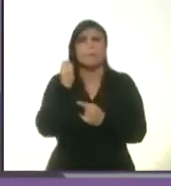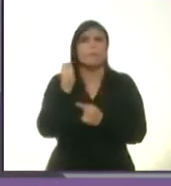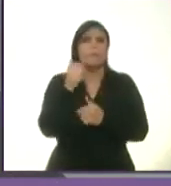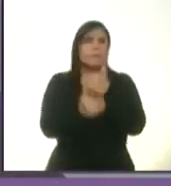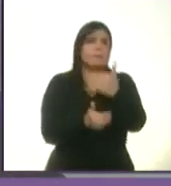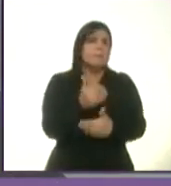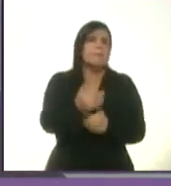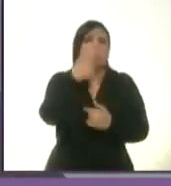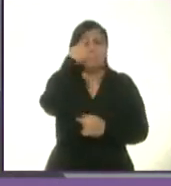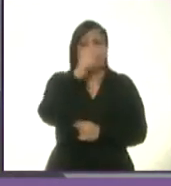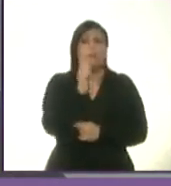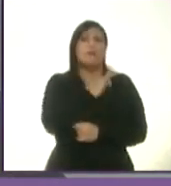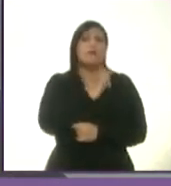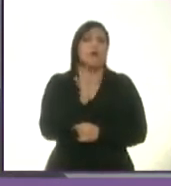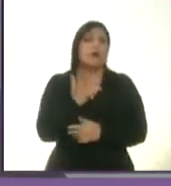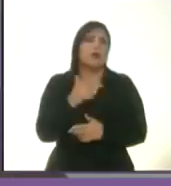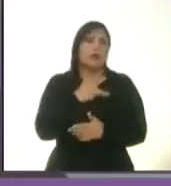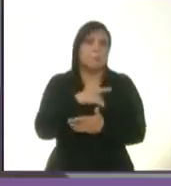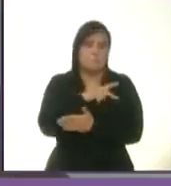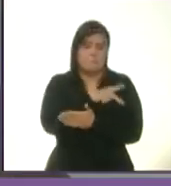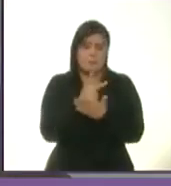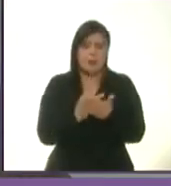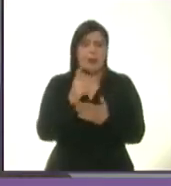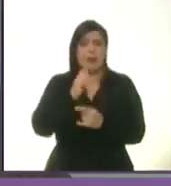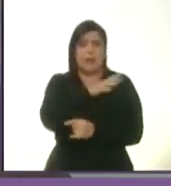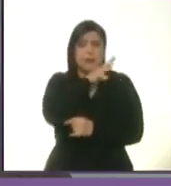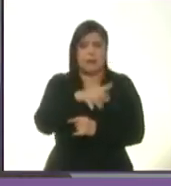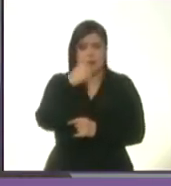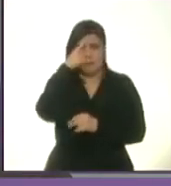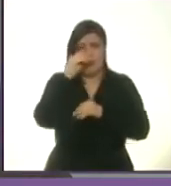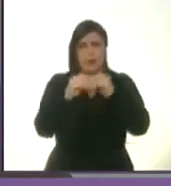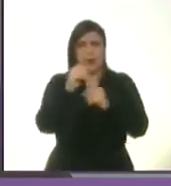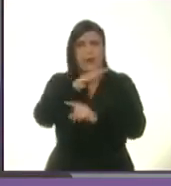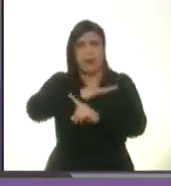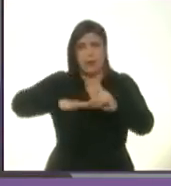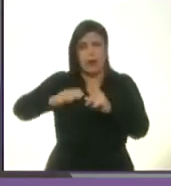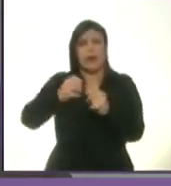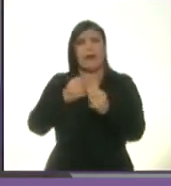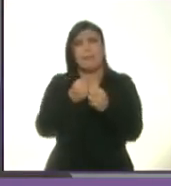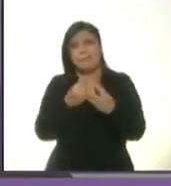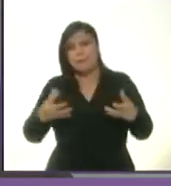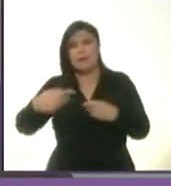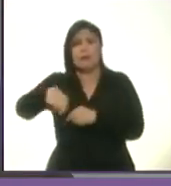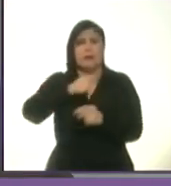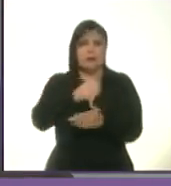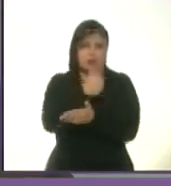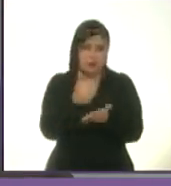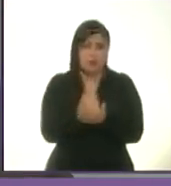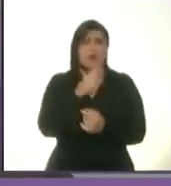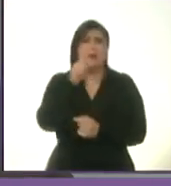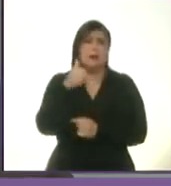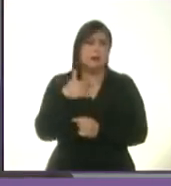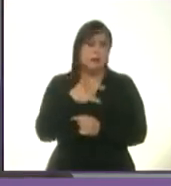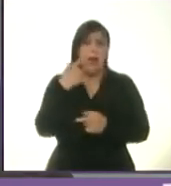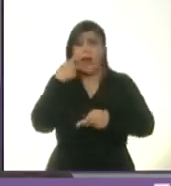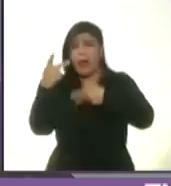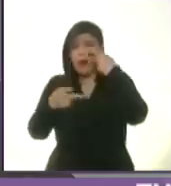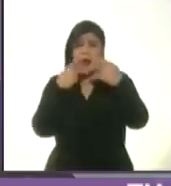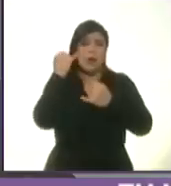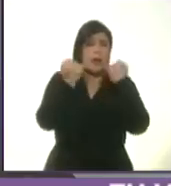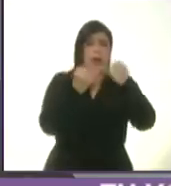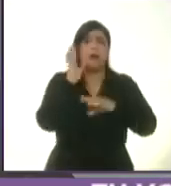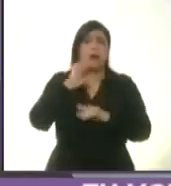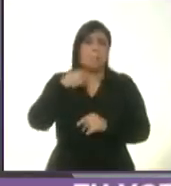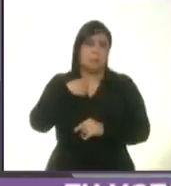la aprobación del plan general de desarrollo urbano pues contra la especulación galopante mi gobierno se centrará